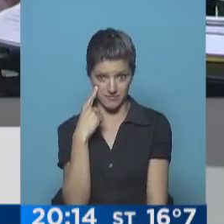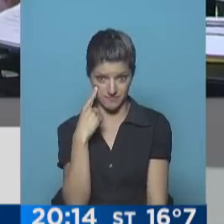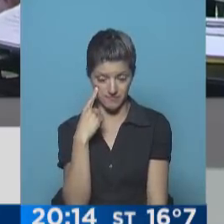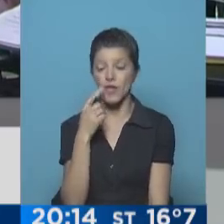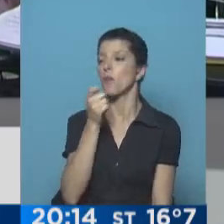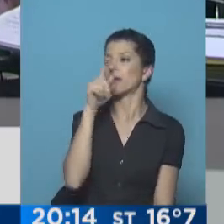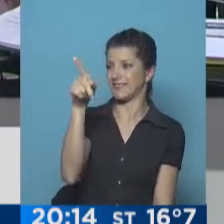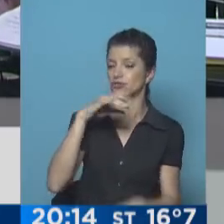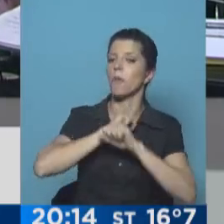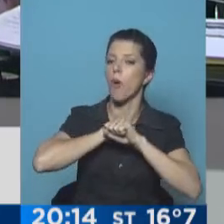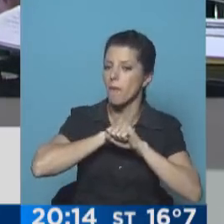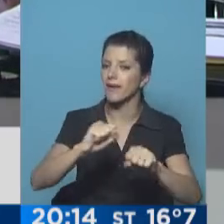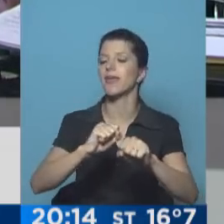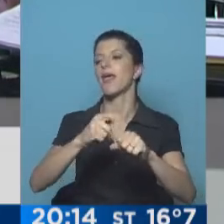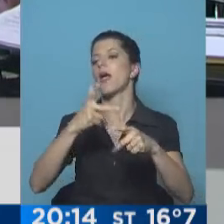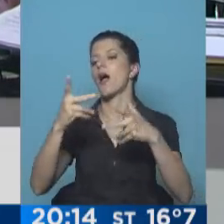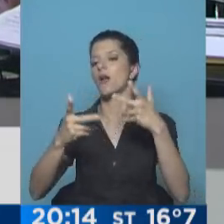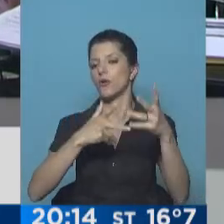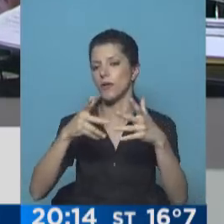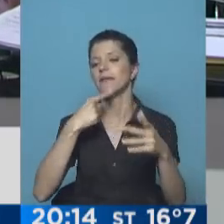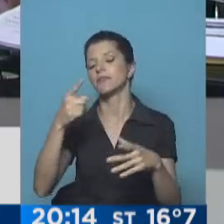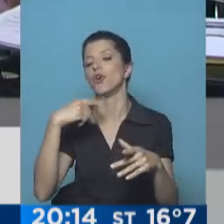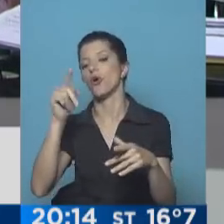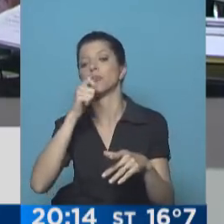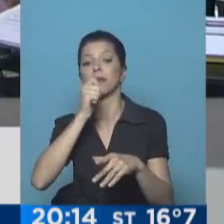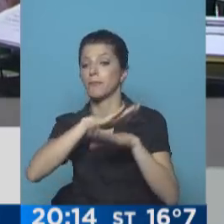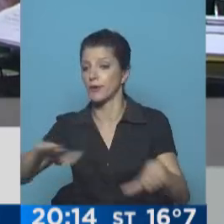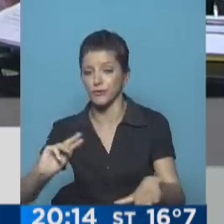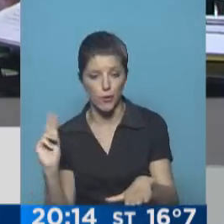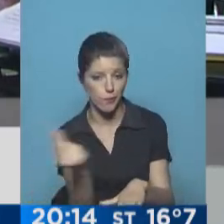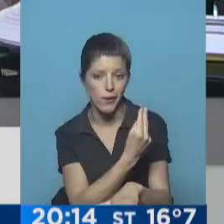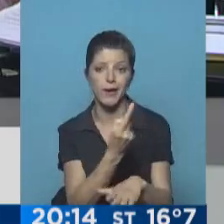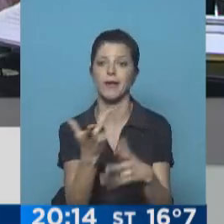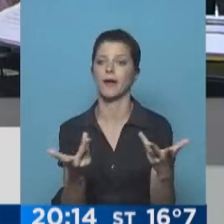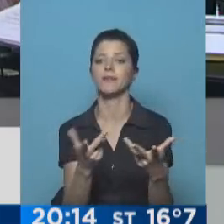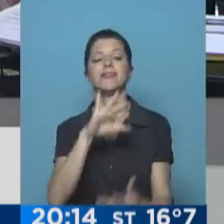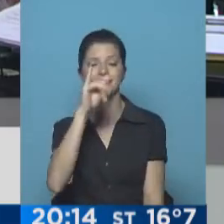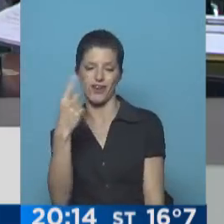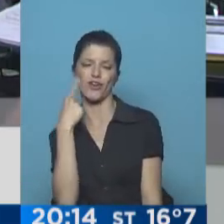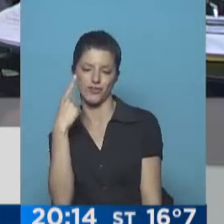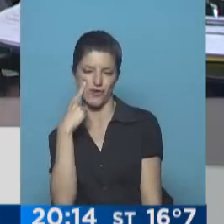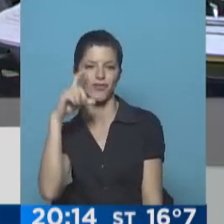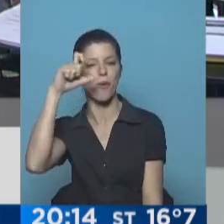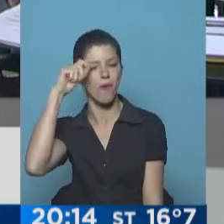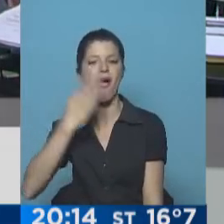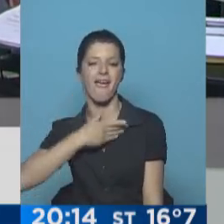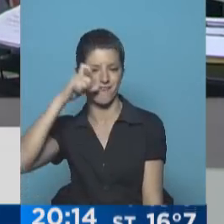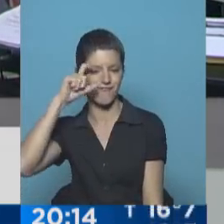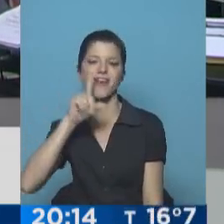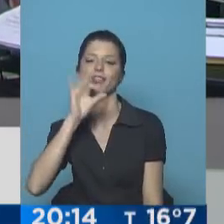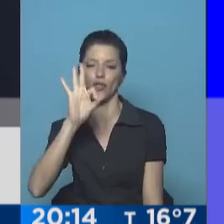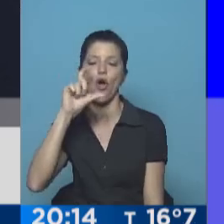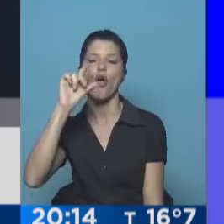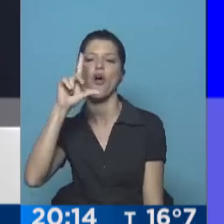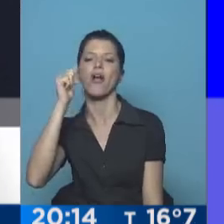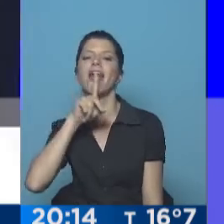caso de que bombardeen y empiecen, digo, efectos colaterales, matar niños, los famosos efectos colaterales que hemos visto mucho en